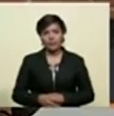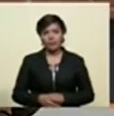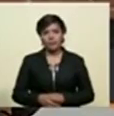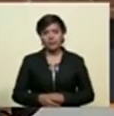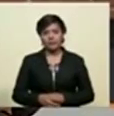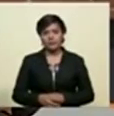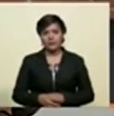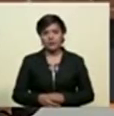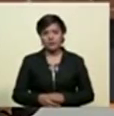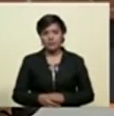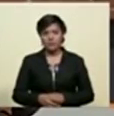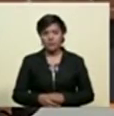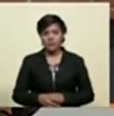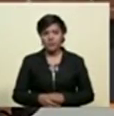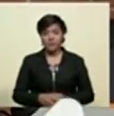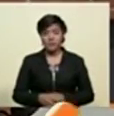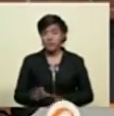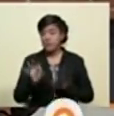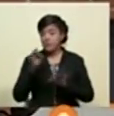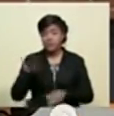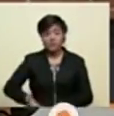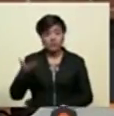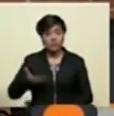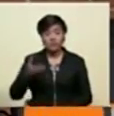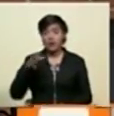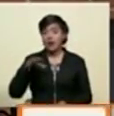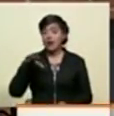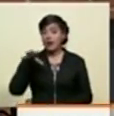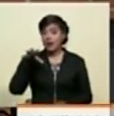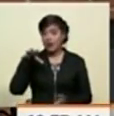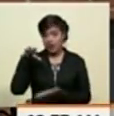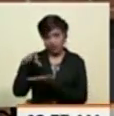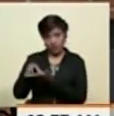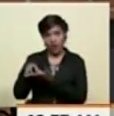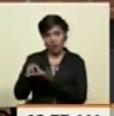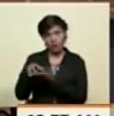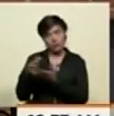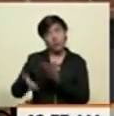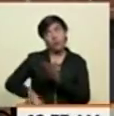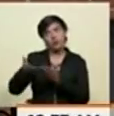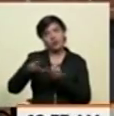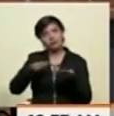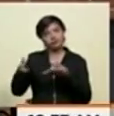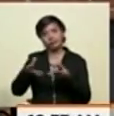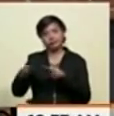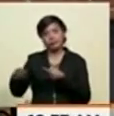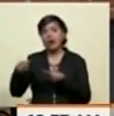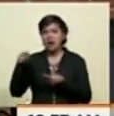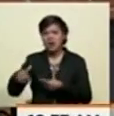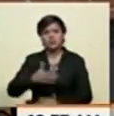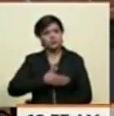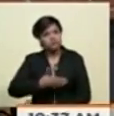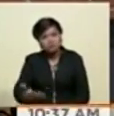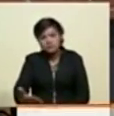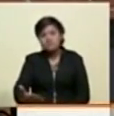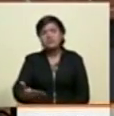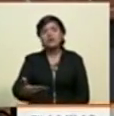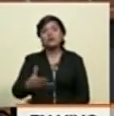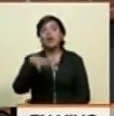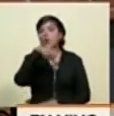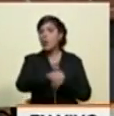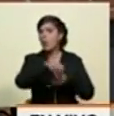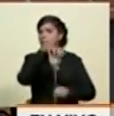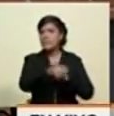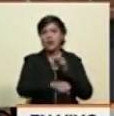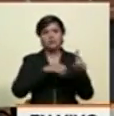El Estado, que es quizás el cliente más importante que tienen todos ustedes, bueno, se ha dispuesto a comprarles de